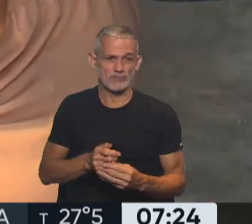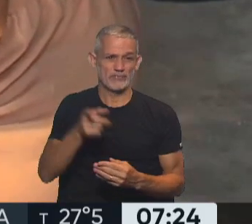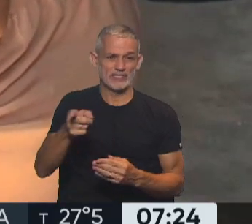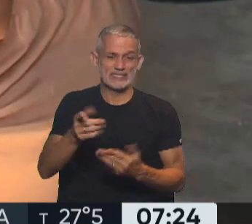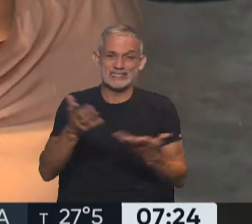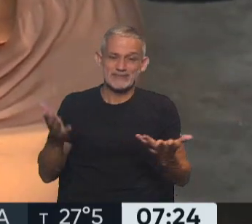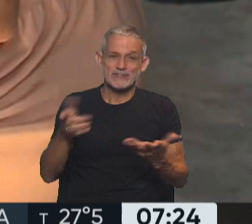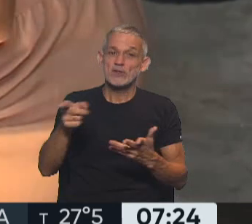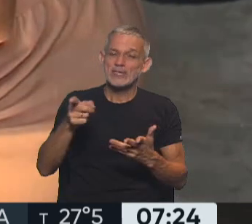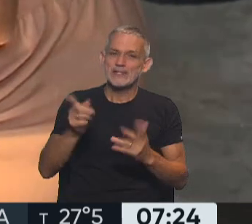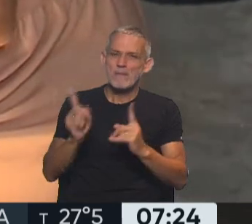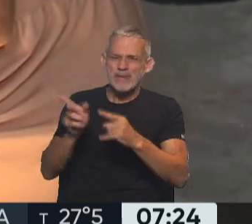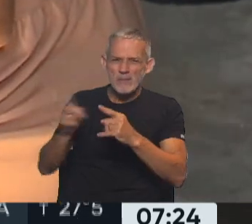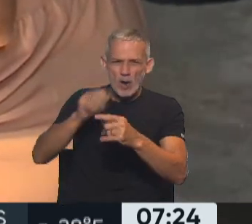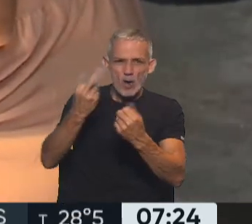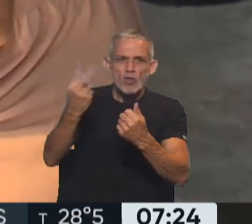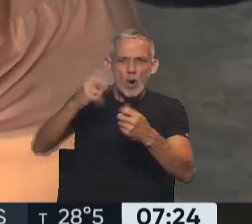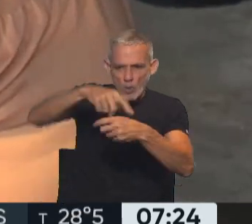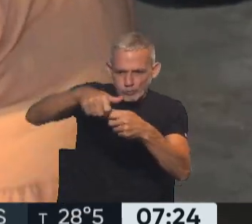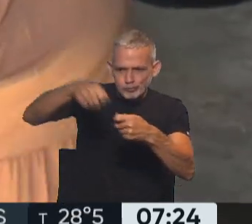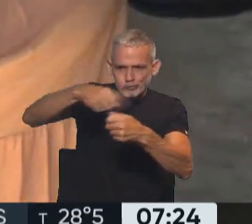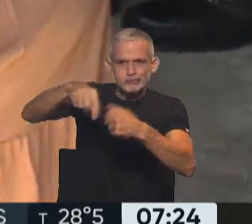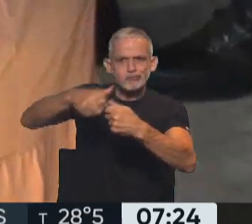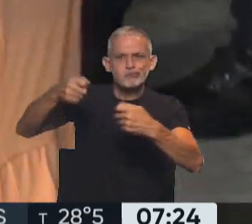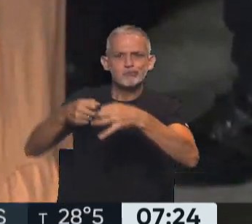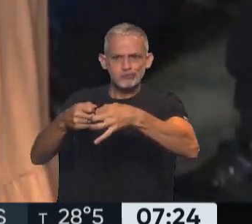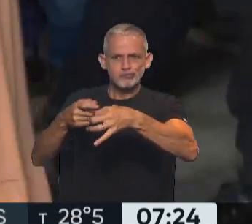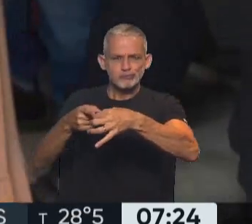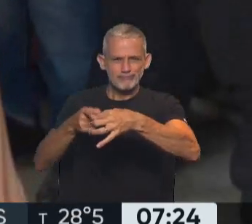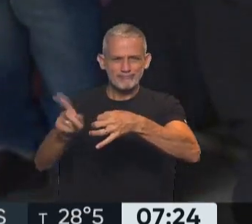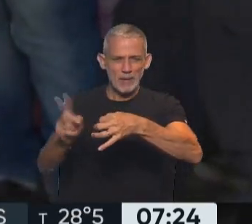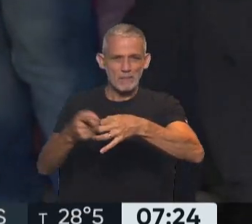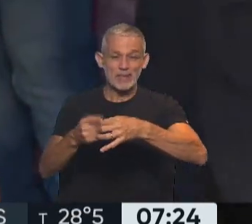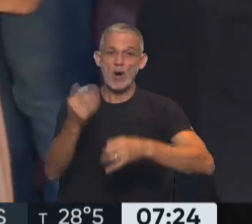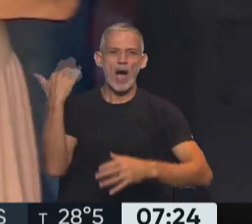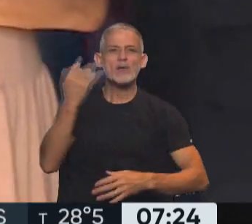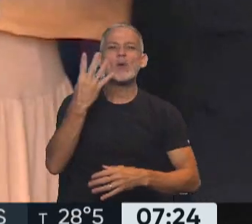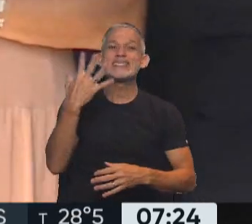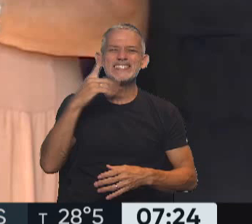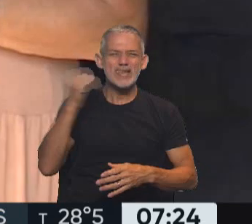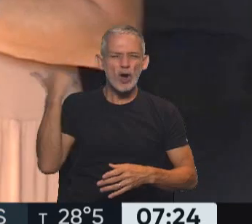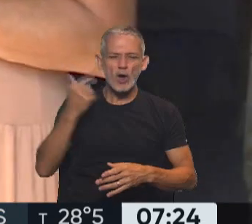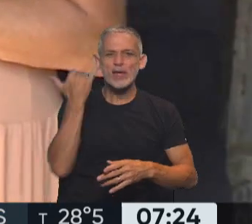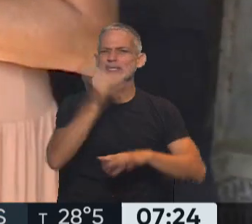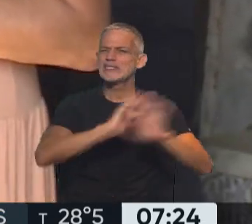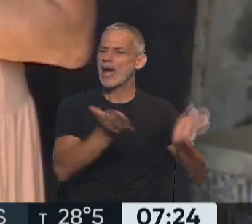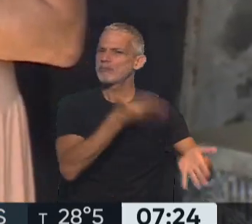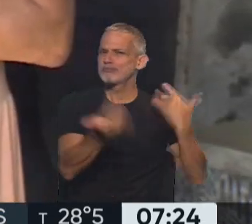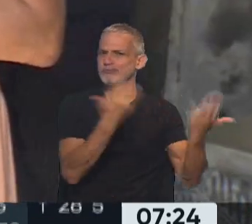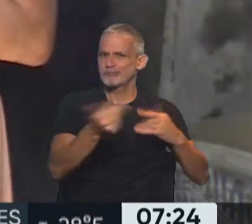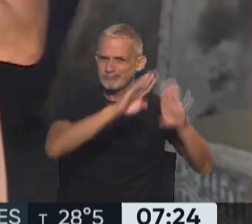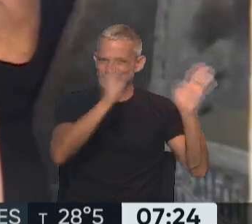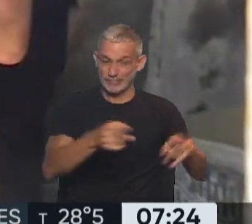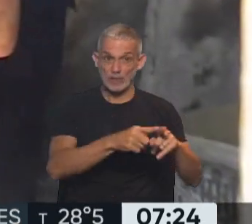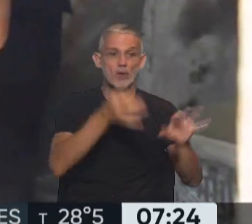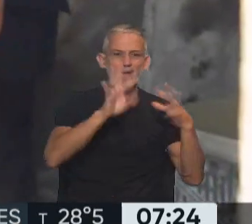búnker del cual hablábamos, que hace 45 días se había desmantelado. Este es el punto de